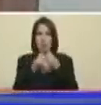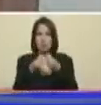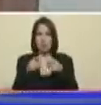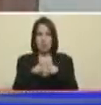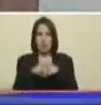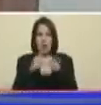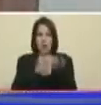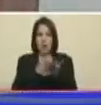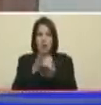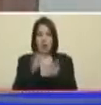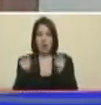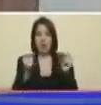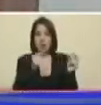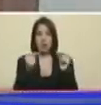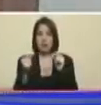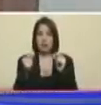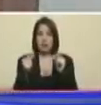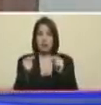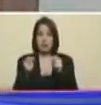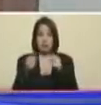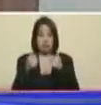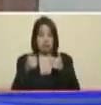Tremendo debate se dio en la causa R,